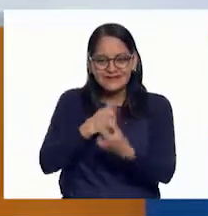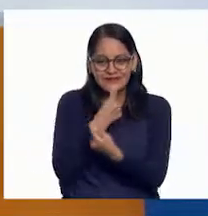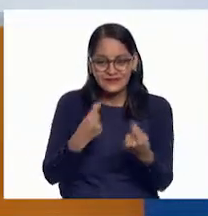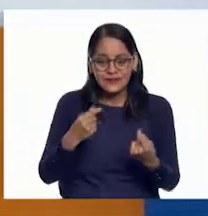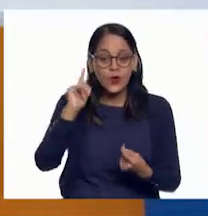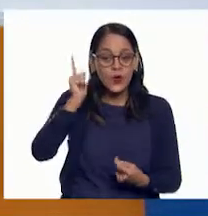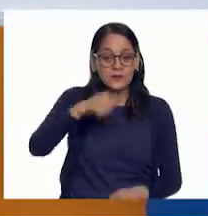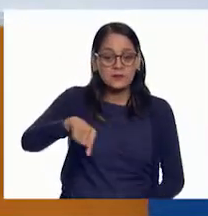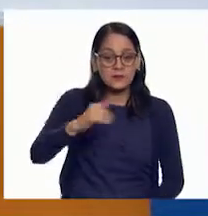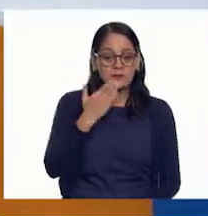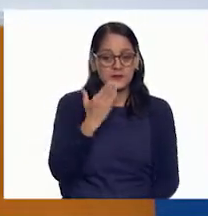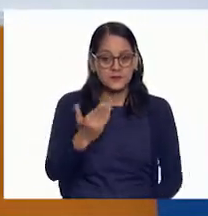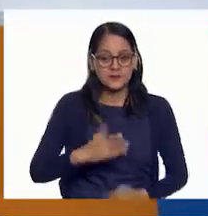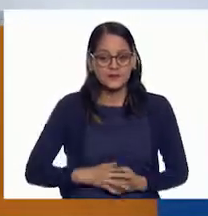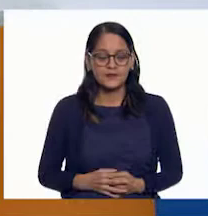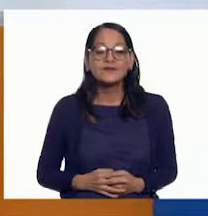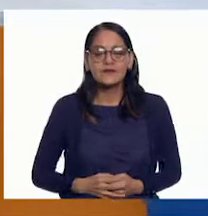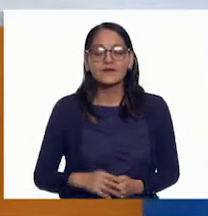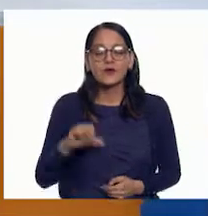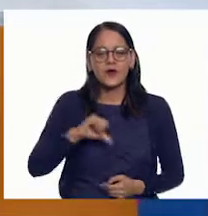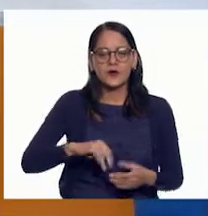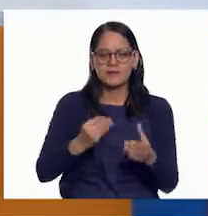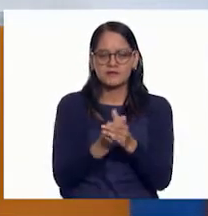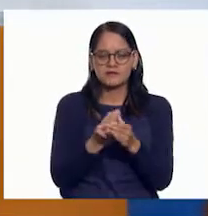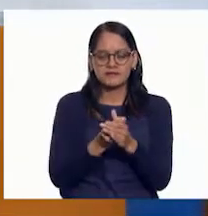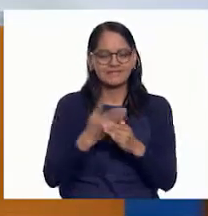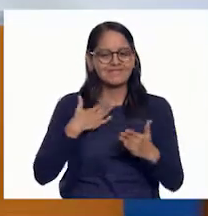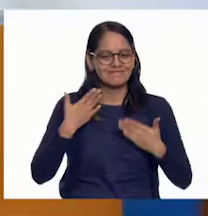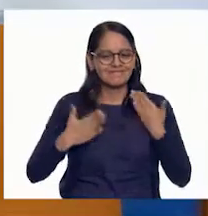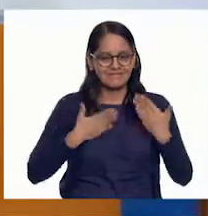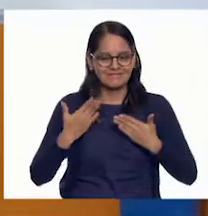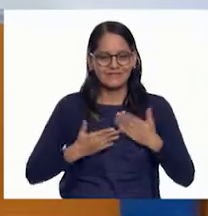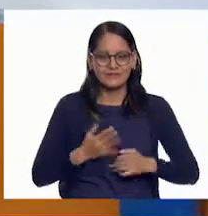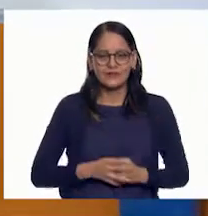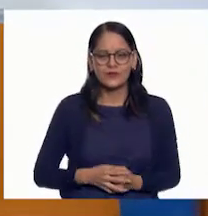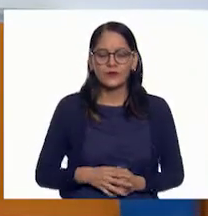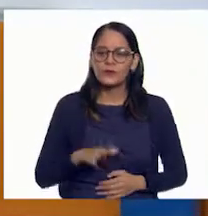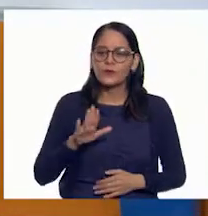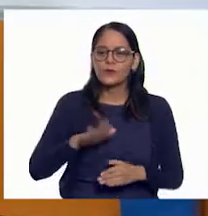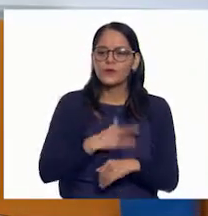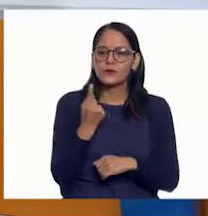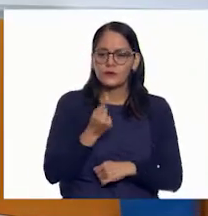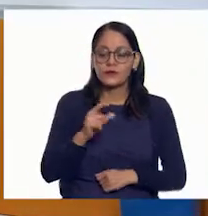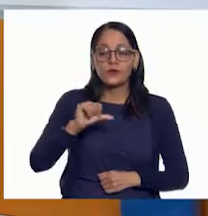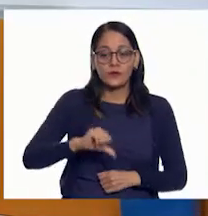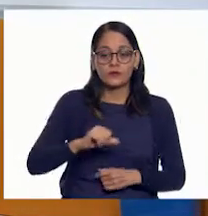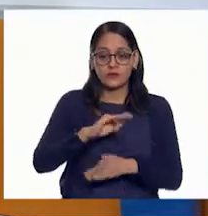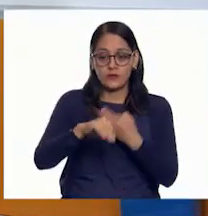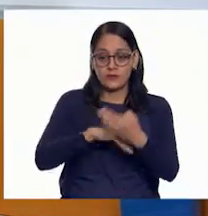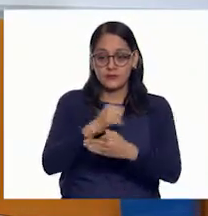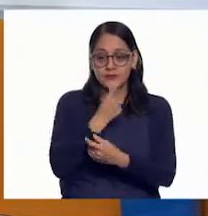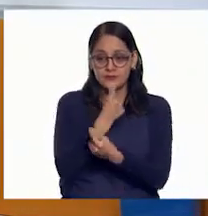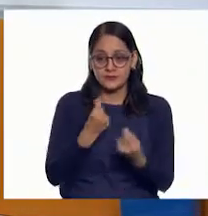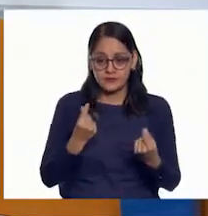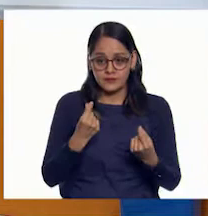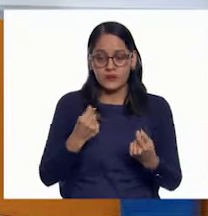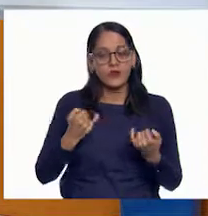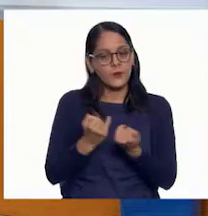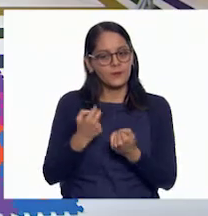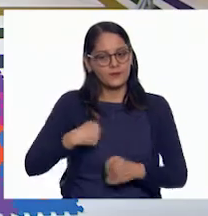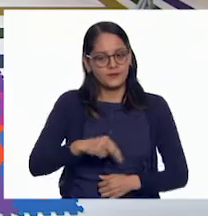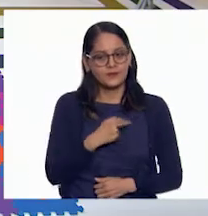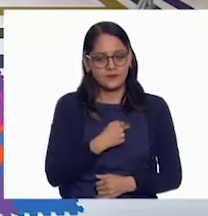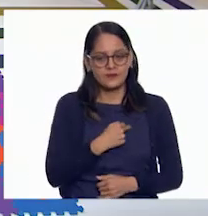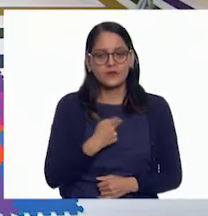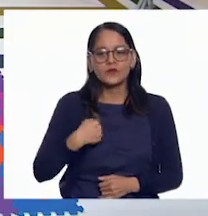que estén muy bien. Y el día de hoy va a ser una clase muy divertida, ya que ustedes, niños y niñas, y nosotras, vamos